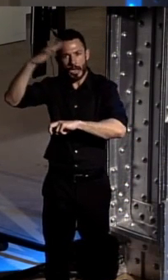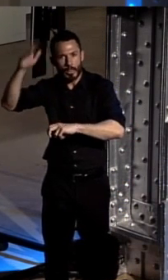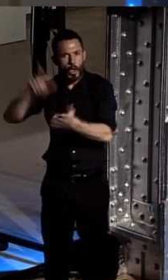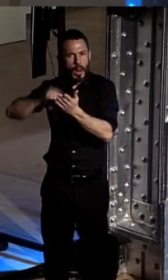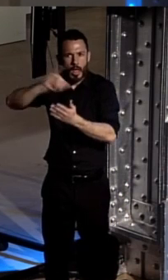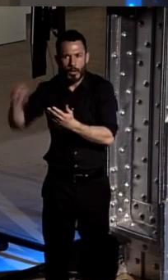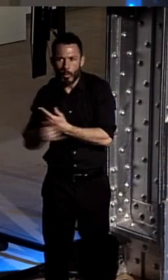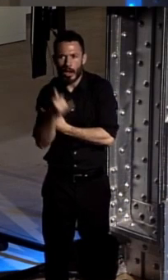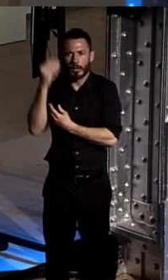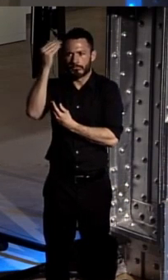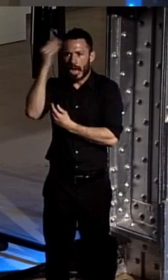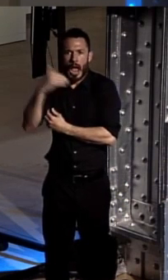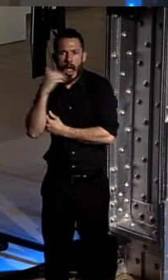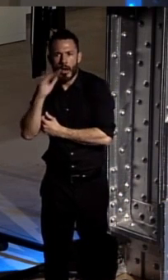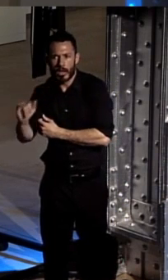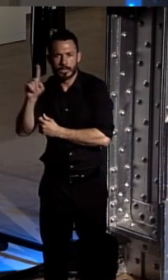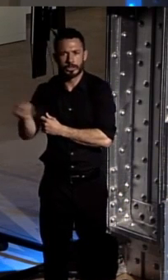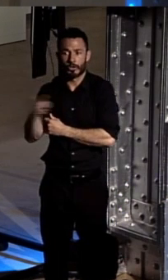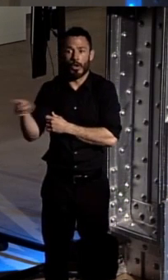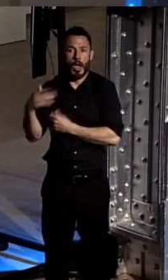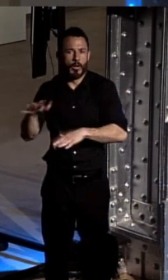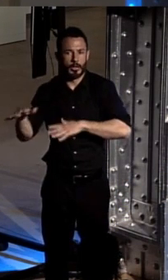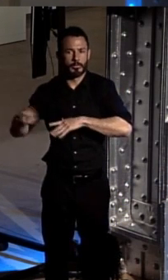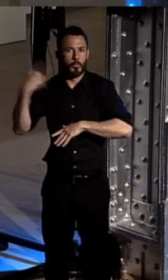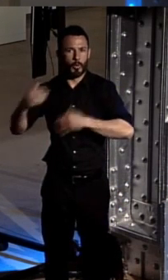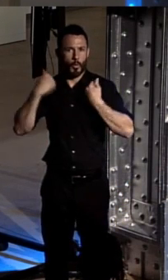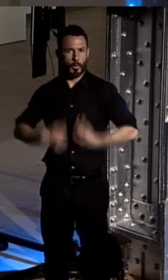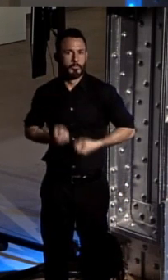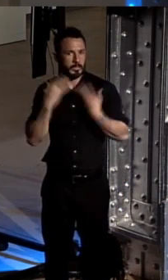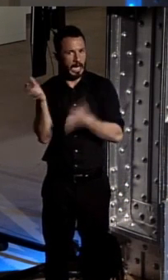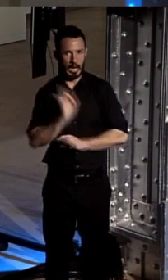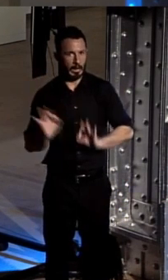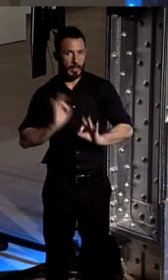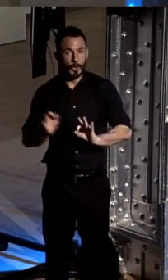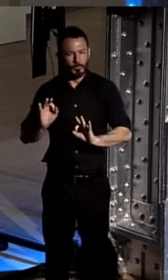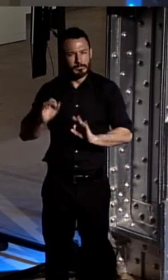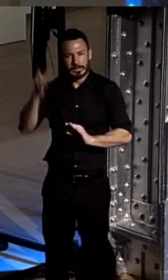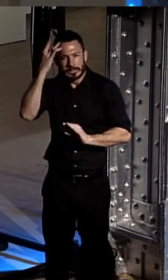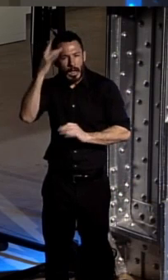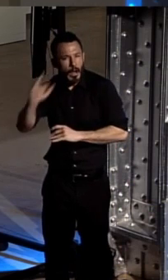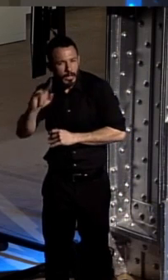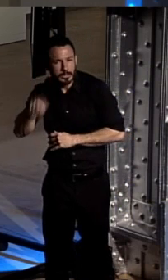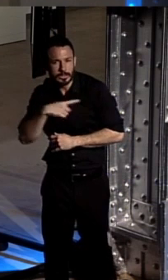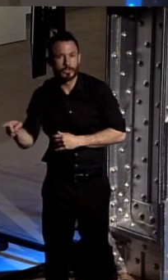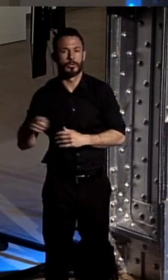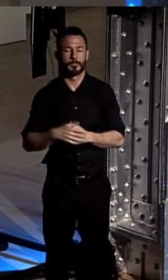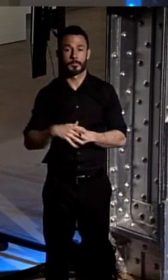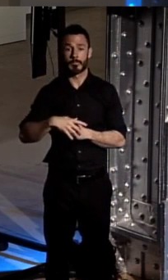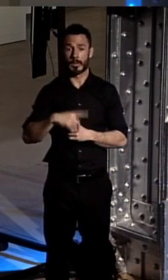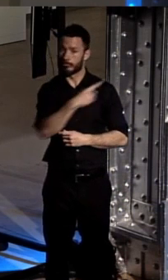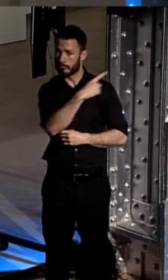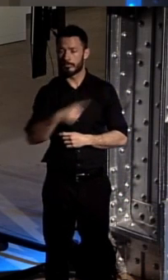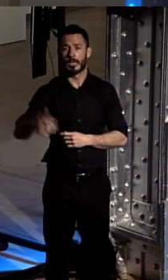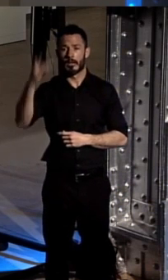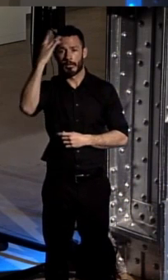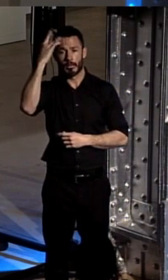contenido mental que no se exterioriza a través del cuerpo. Entonces acá tienen de vuelta, esto es una persona como cualquiera de nosotros, y lo que van a ver ahora es el cerebro de una